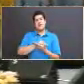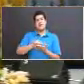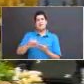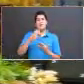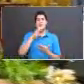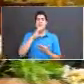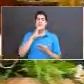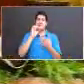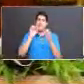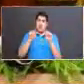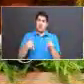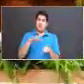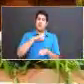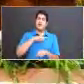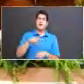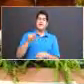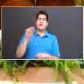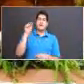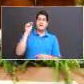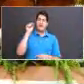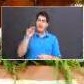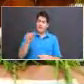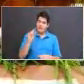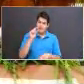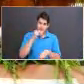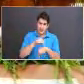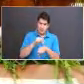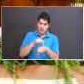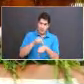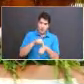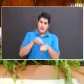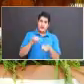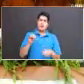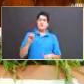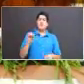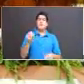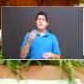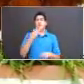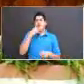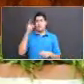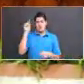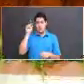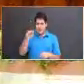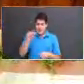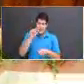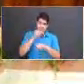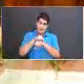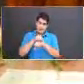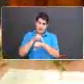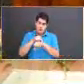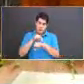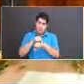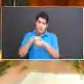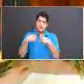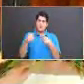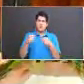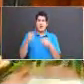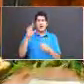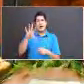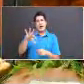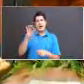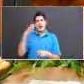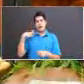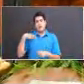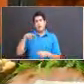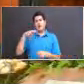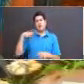podría ser que ese sea el momento en el que Dios, en ese mismo instante, Dios haga algo a favor de nosotros?